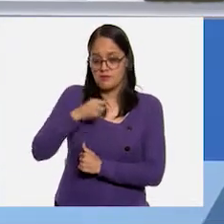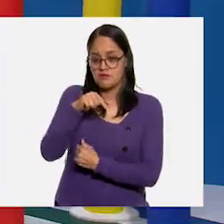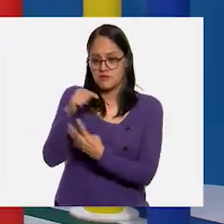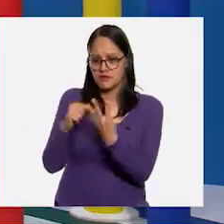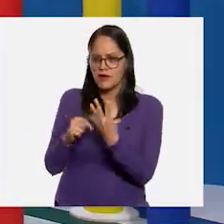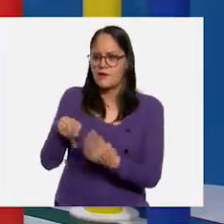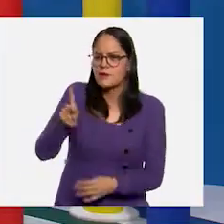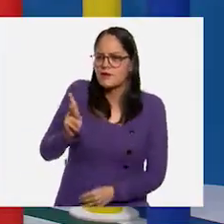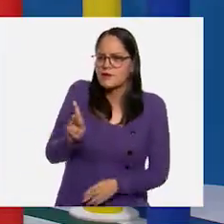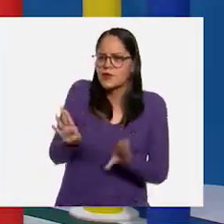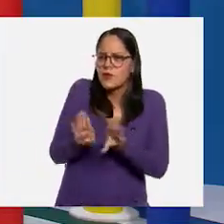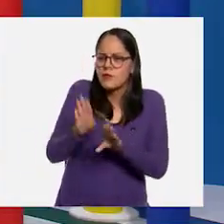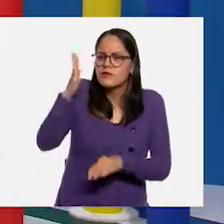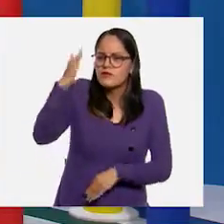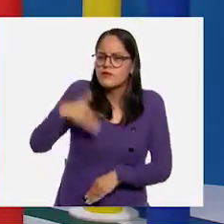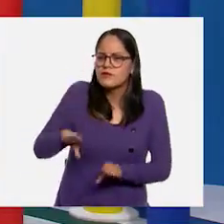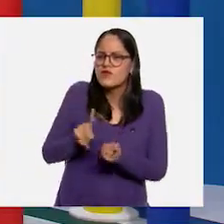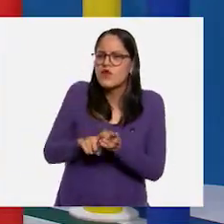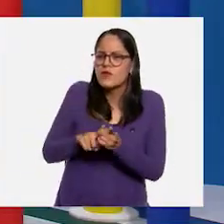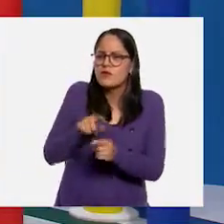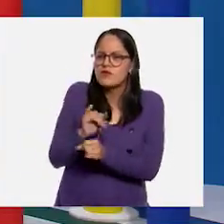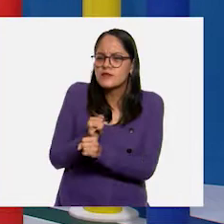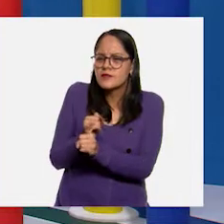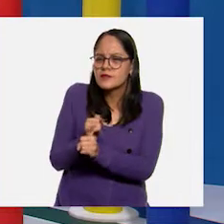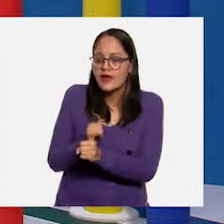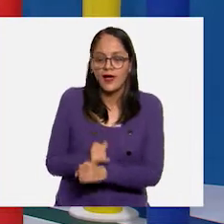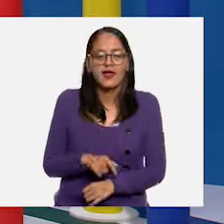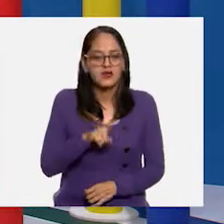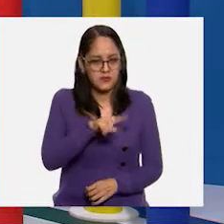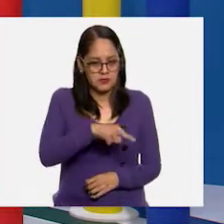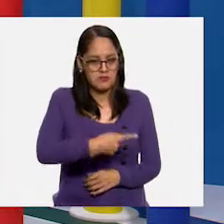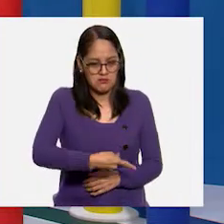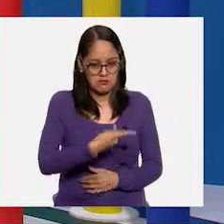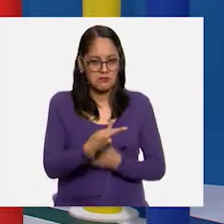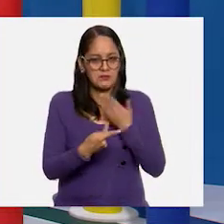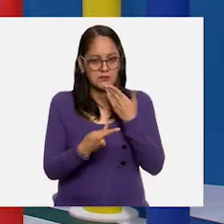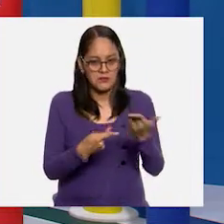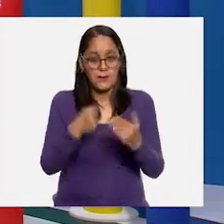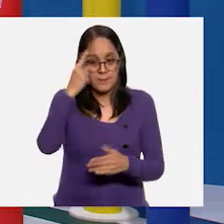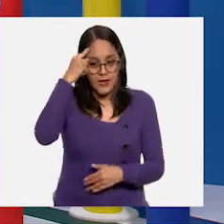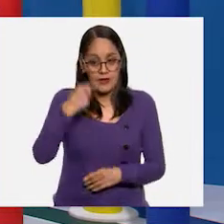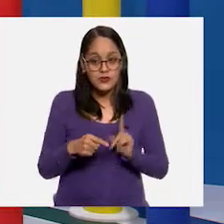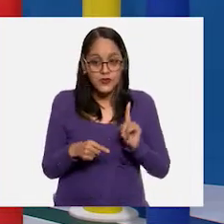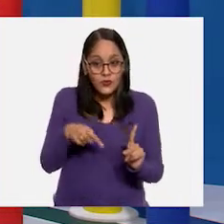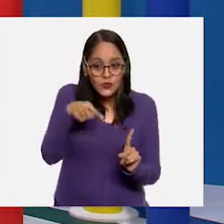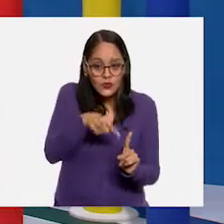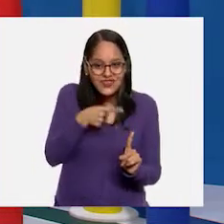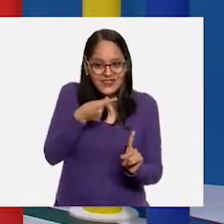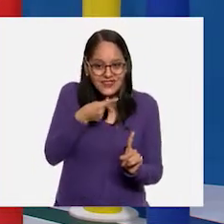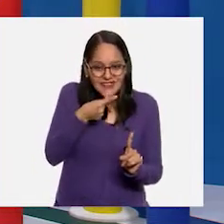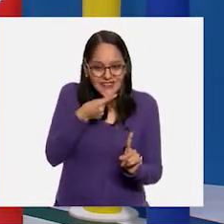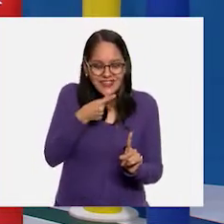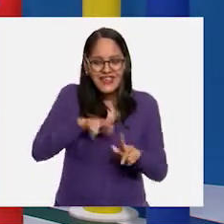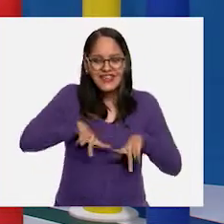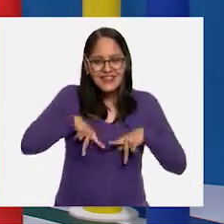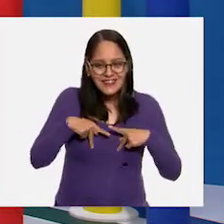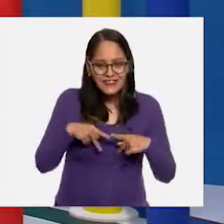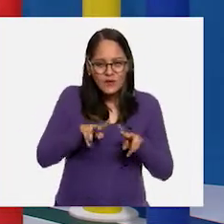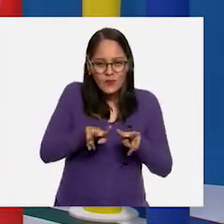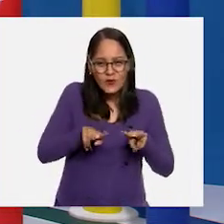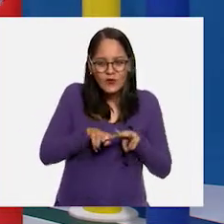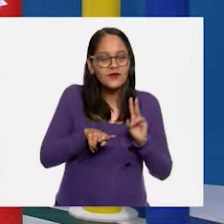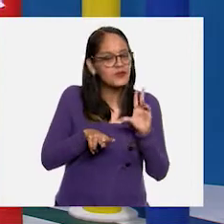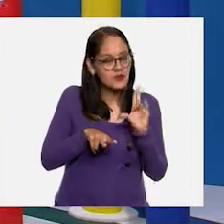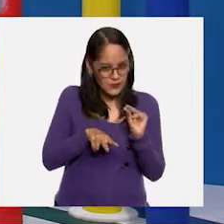consulto? Muy buena pregunta, Ale. Has dado el primer paso para no ser vulnerable. Pues estás